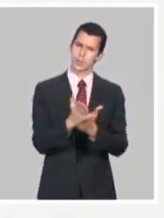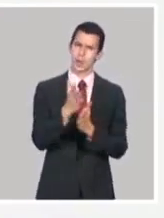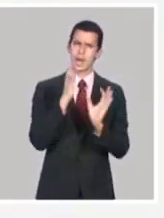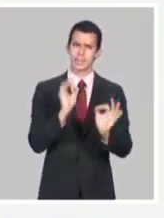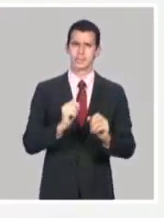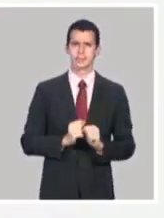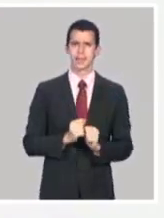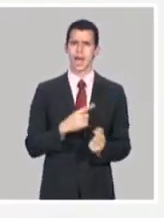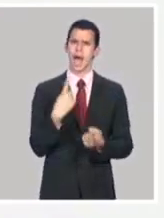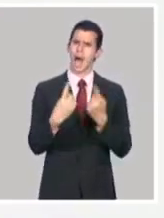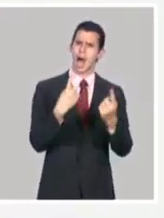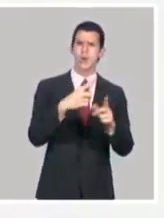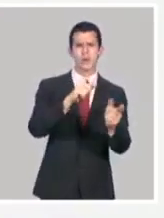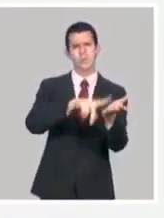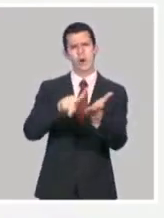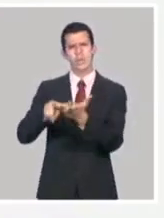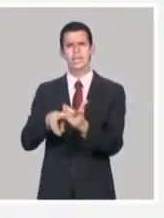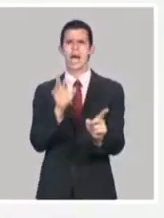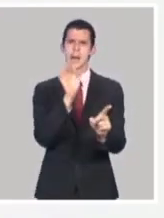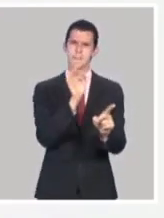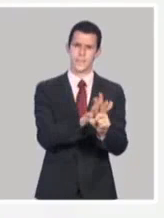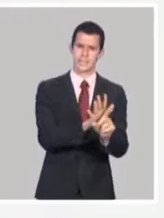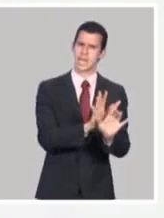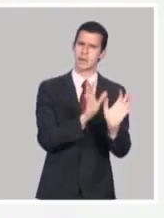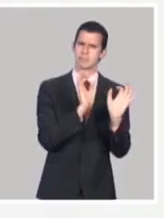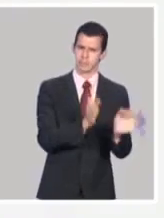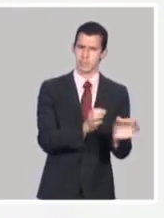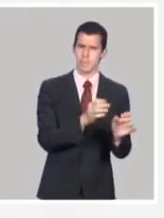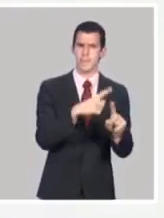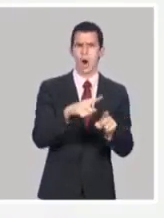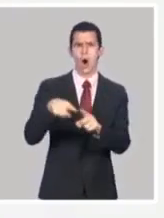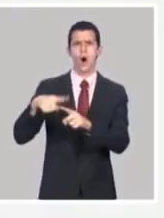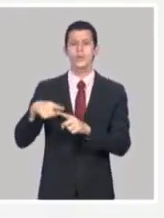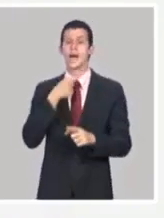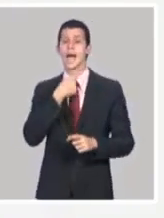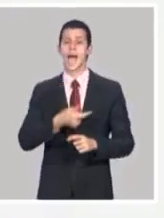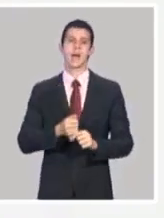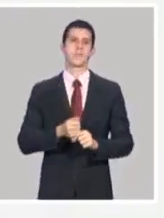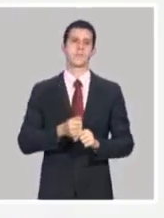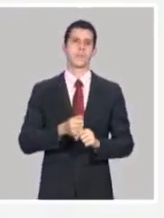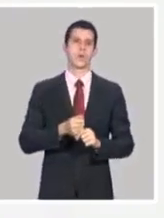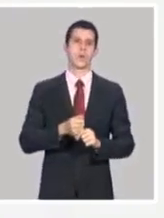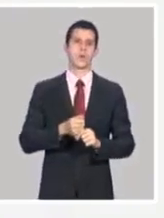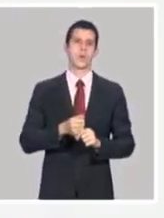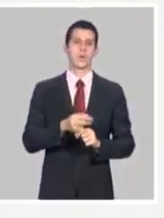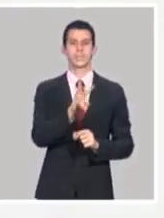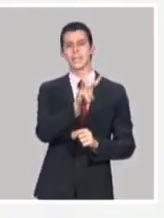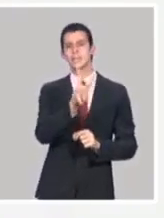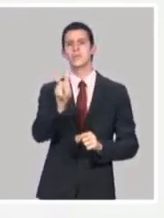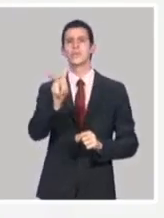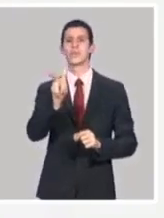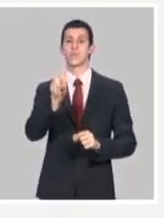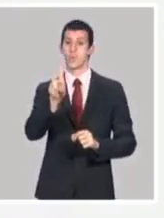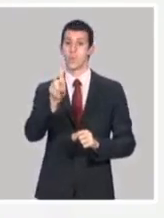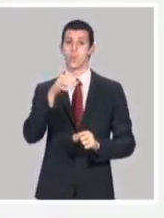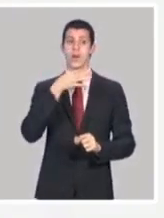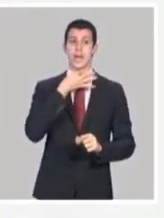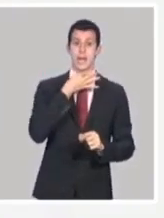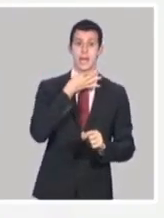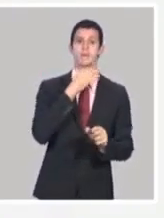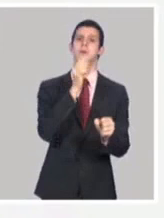provincias iniciaría en el curso el 31 de enero trabajaría hasta julio